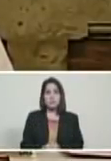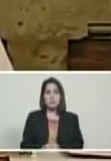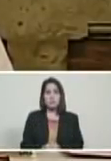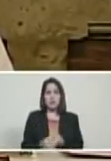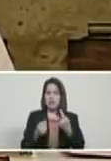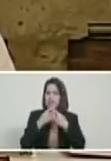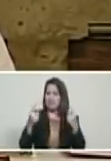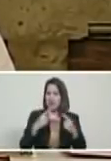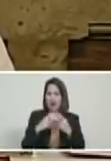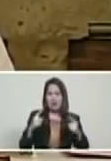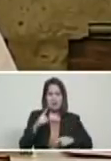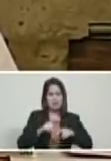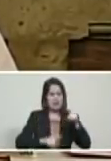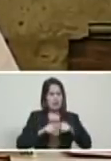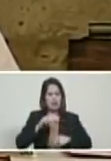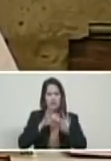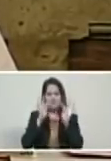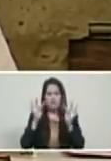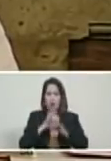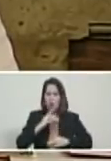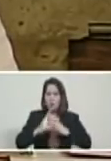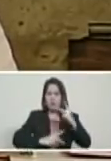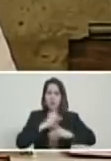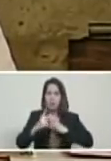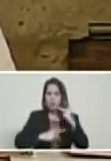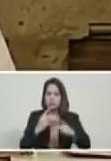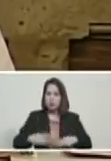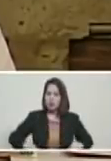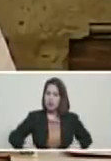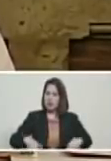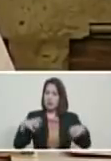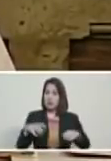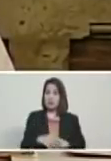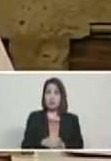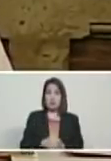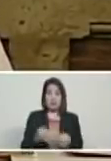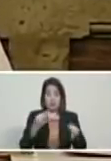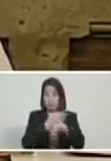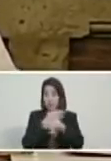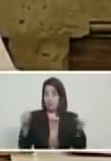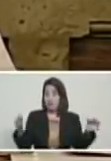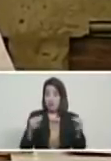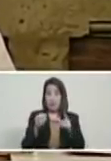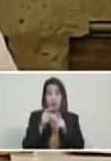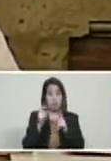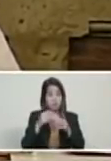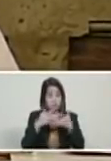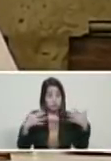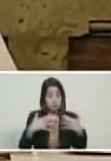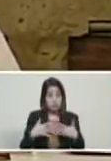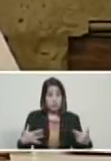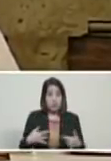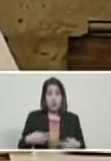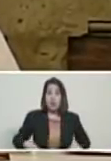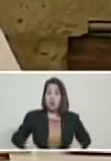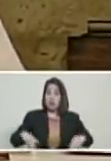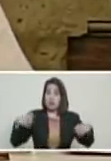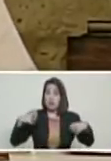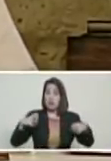diversificada en fuentes de riqueza. Cabe perfecta la frase. Rica en fuentes de producción